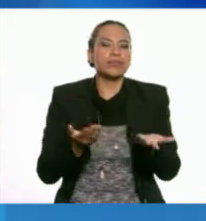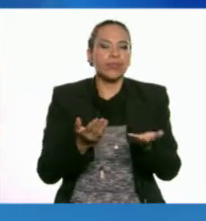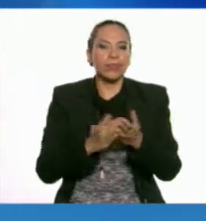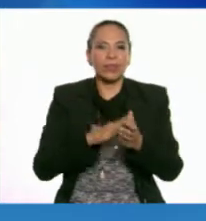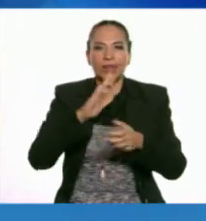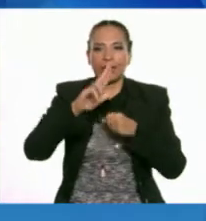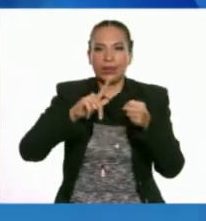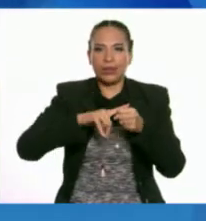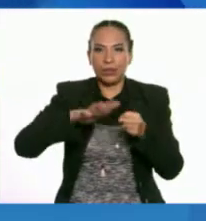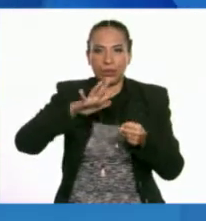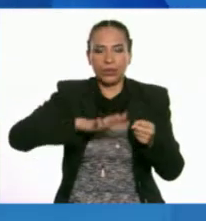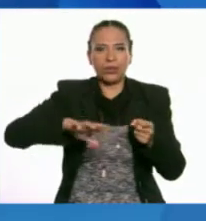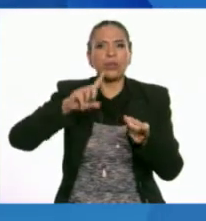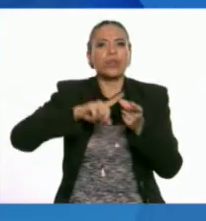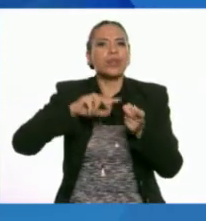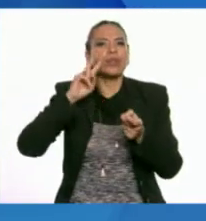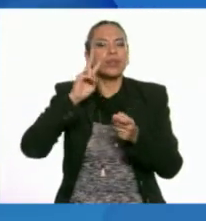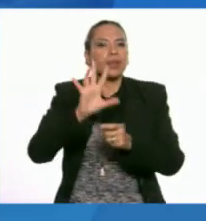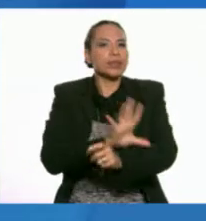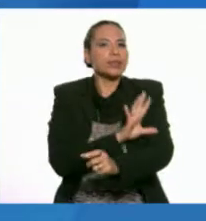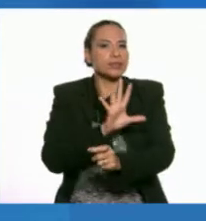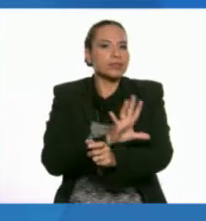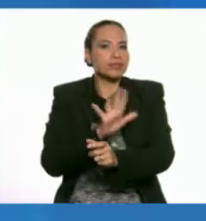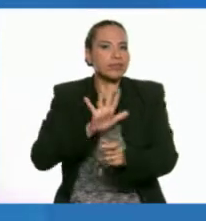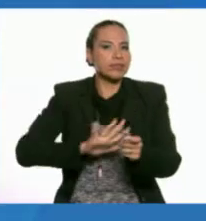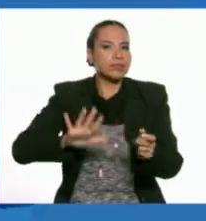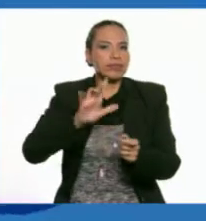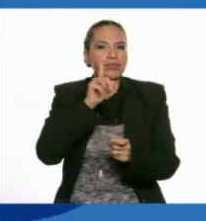la naturaleza, ¿dónde vemos la electricidad, Alexia?